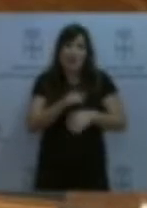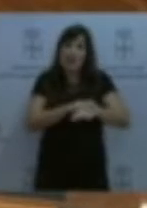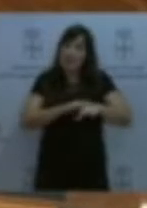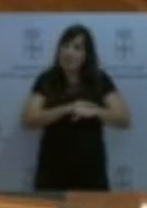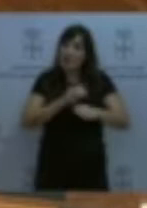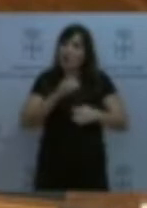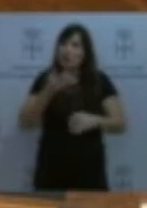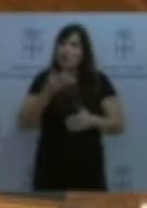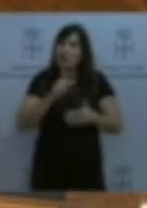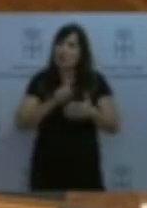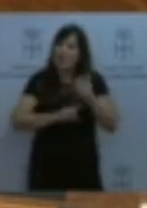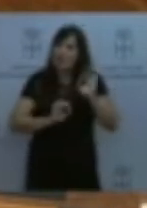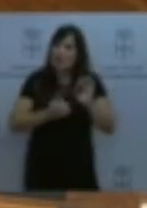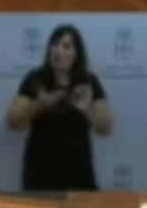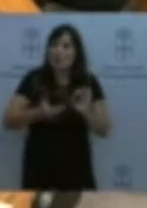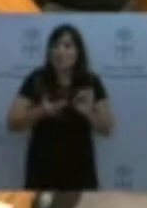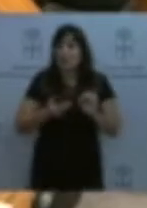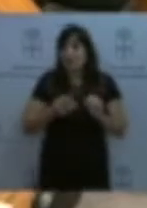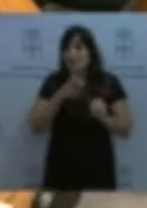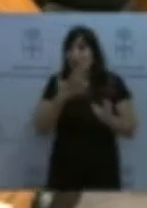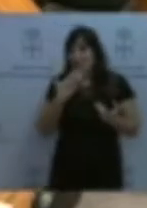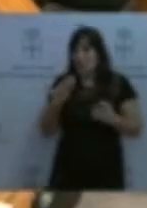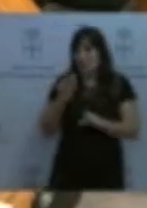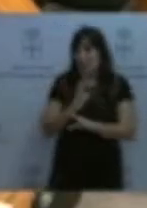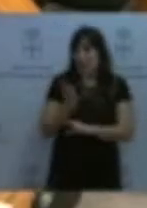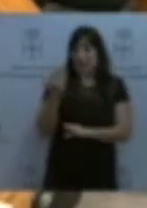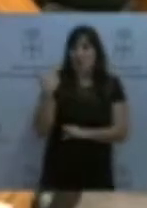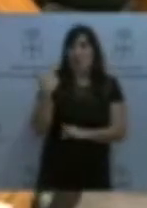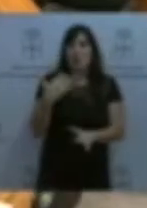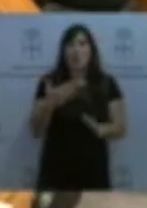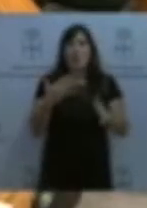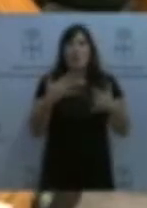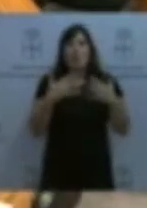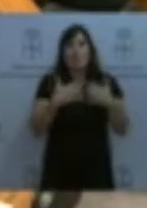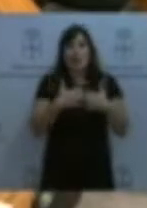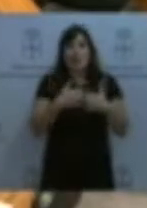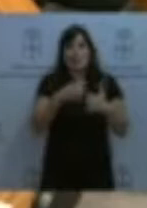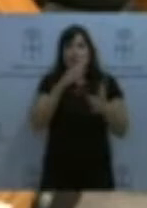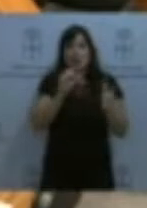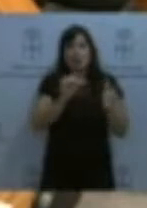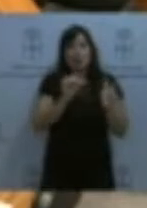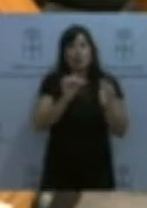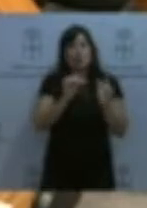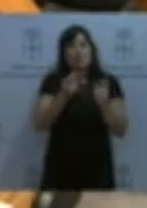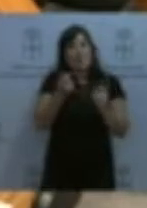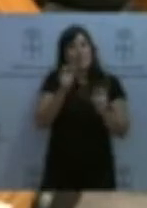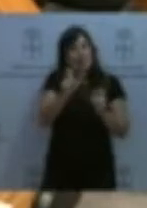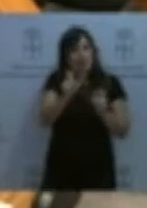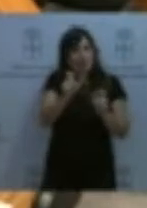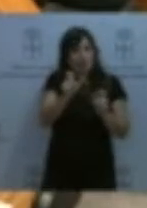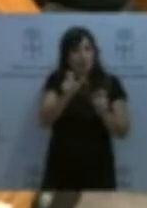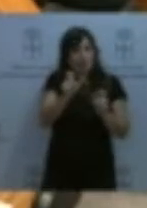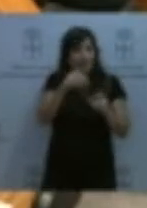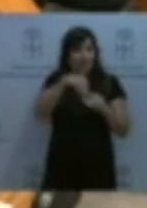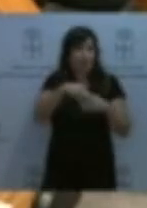tenido recientemente, los mecanismos de configuración del precio de la energía en el mercado eléctrico. No parece muy razonable